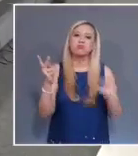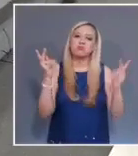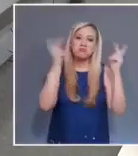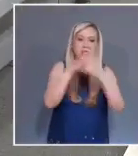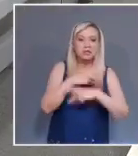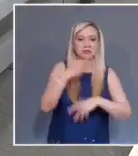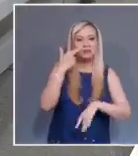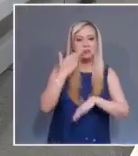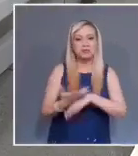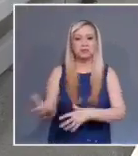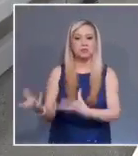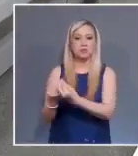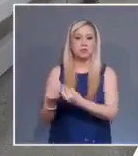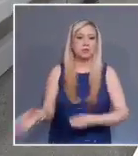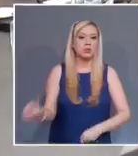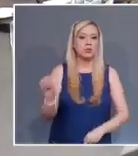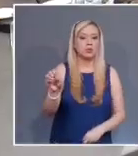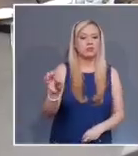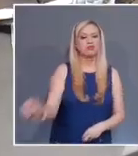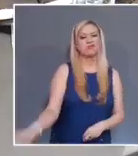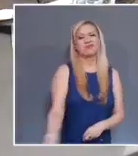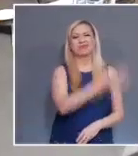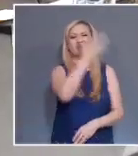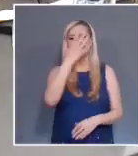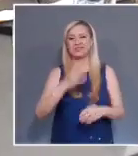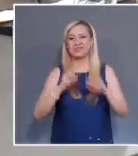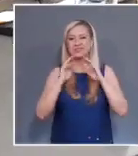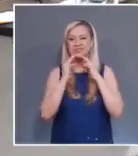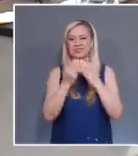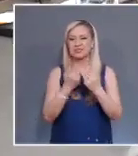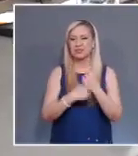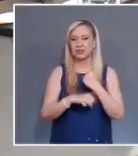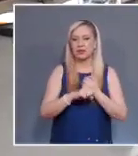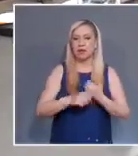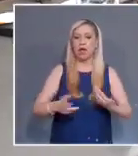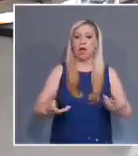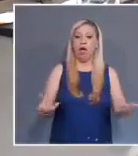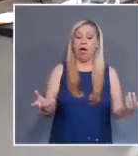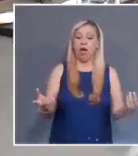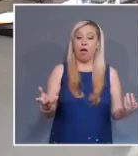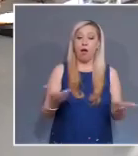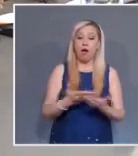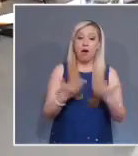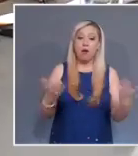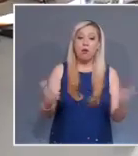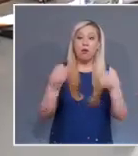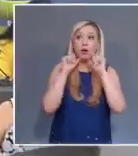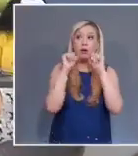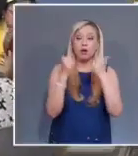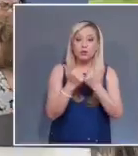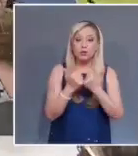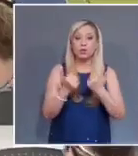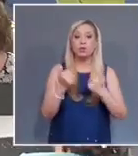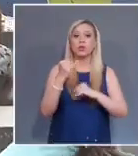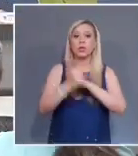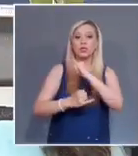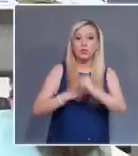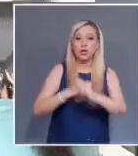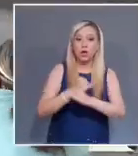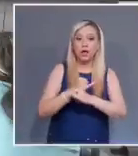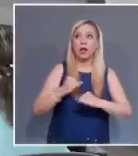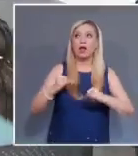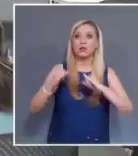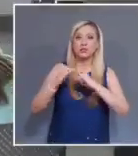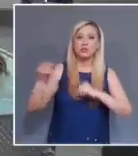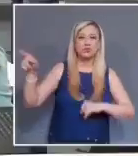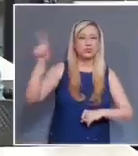de que México cumpla las recomendaciones que han emitido organismos internacionales para proteger los derechos de la infancia.